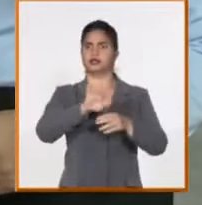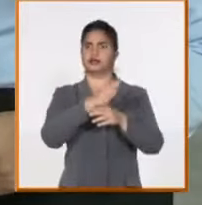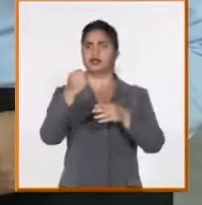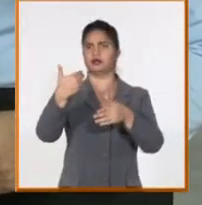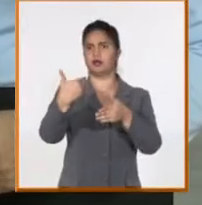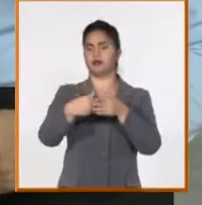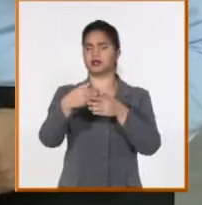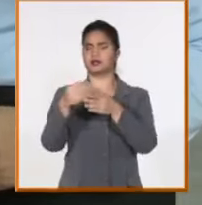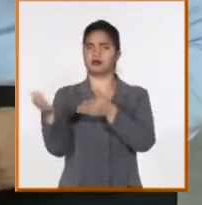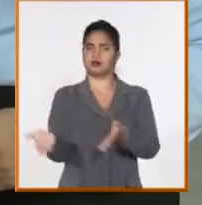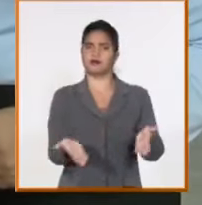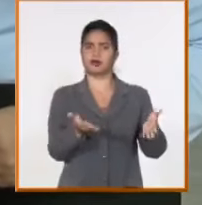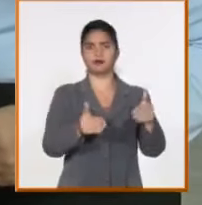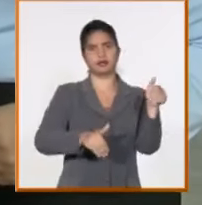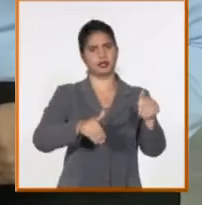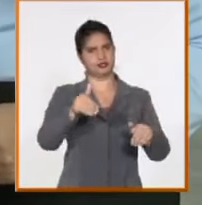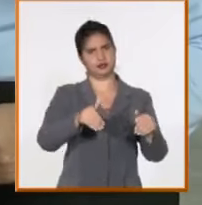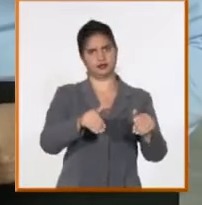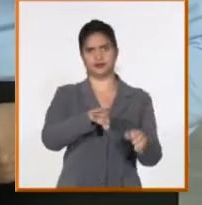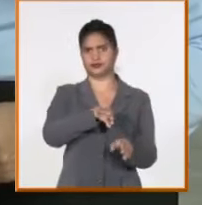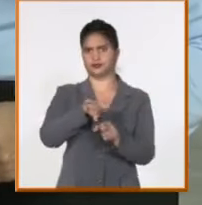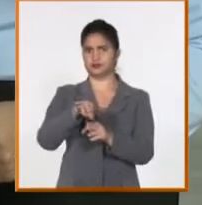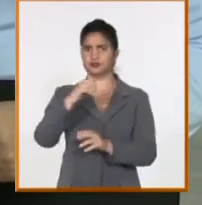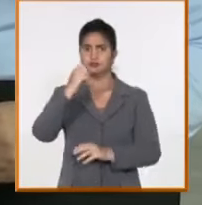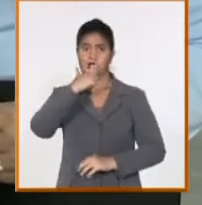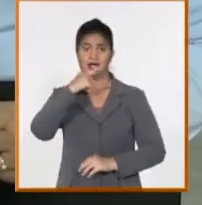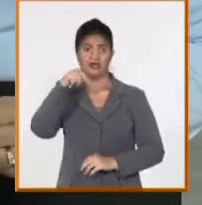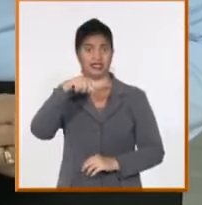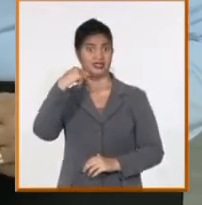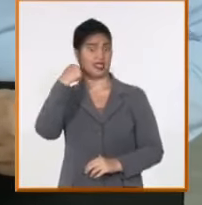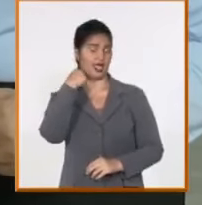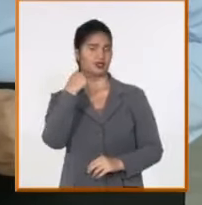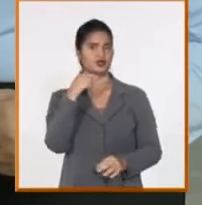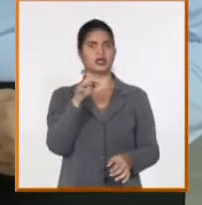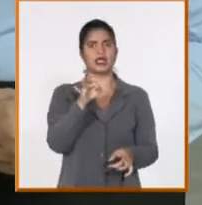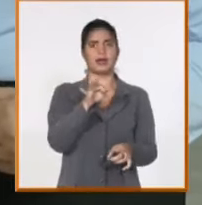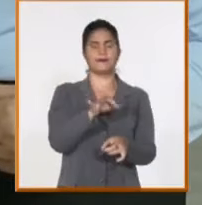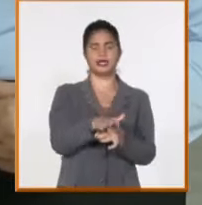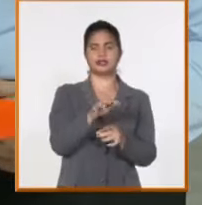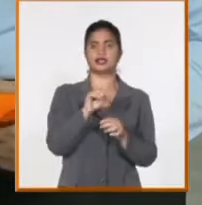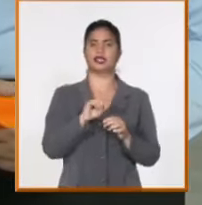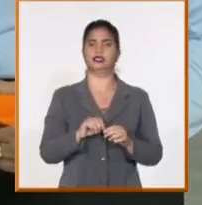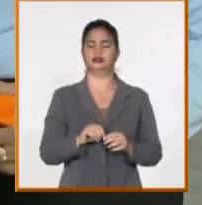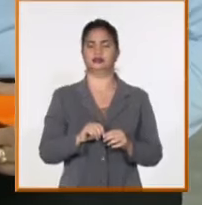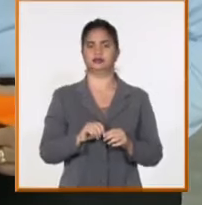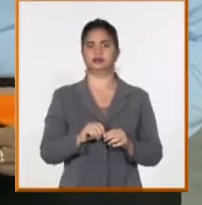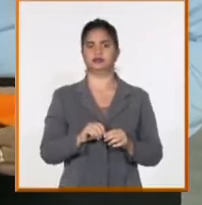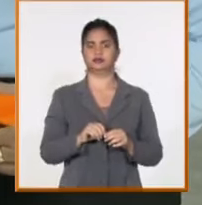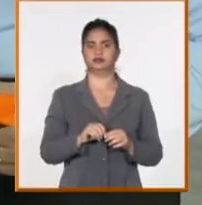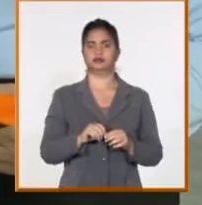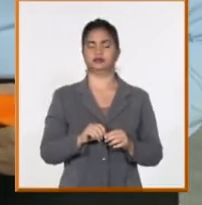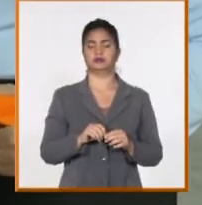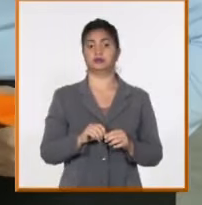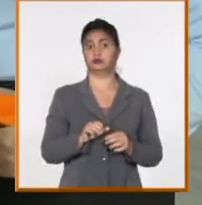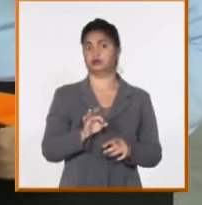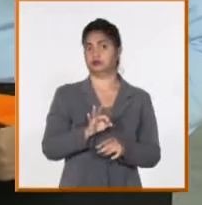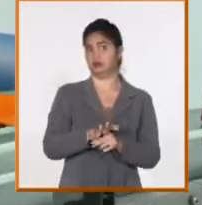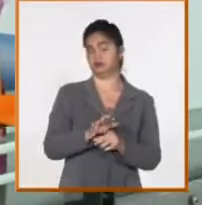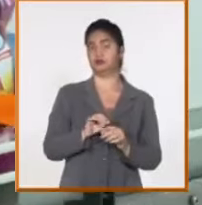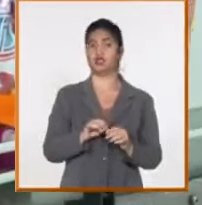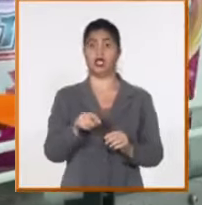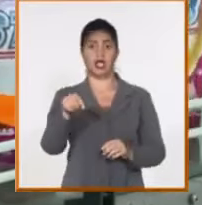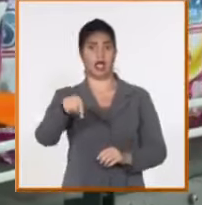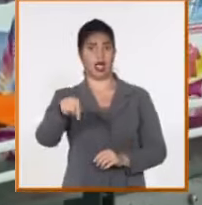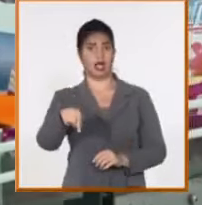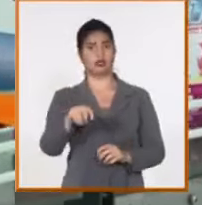abril de este año empezamos la puesta en marcha eh Y nos encontramos en